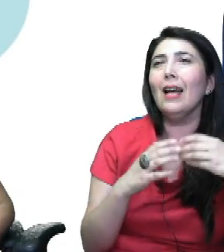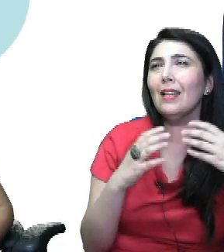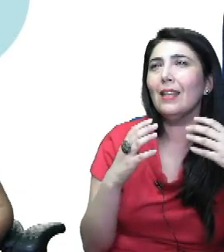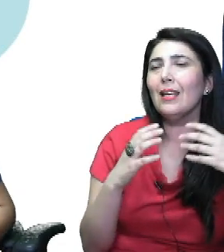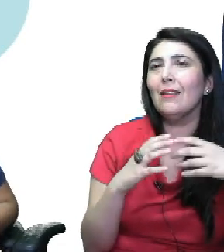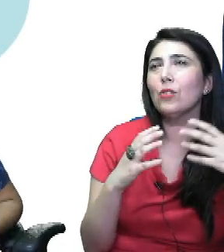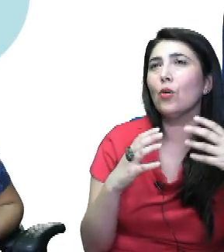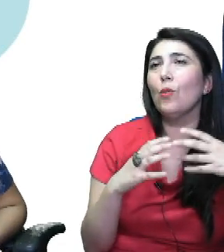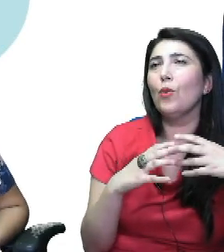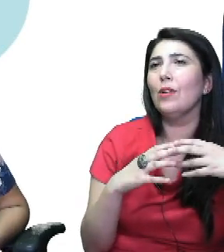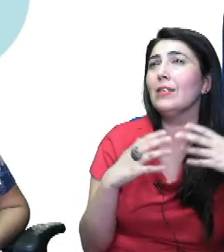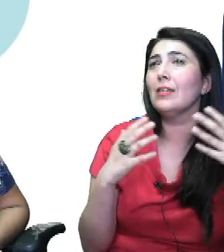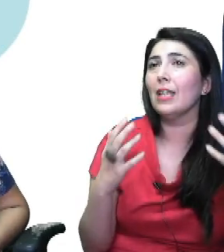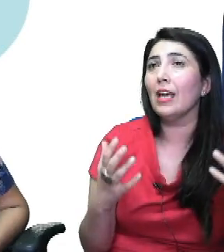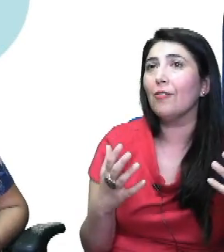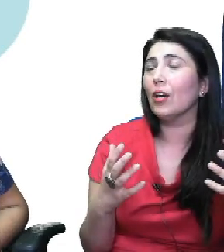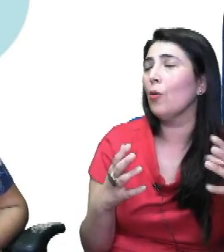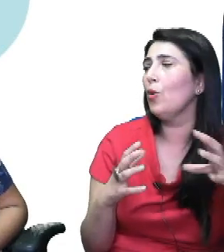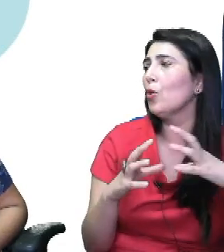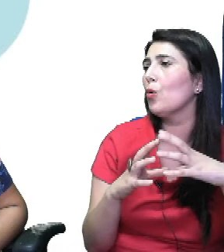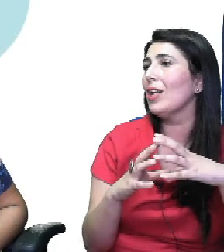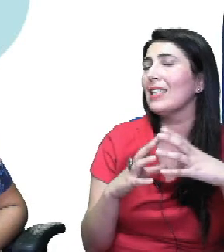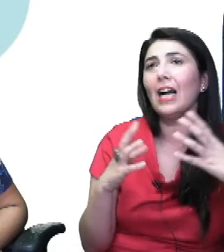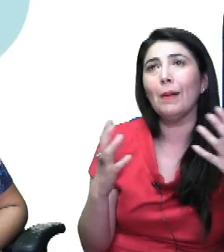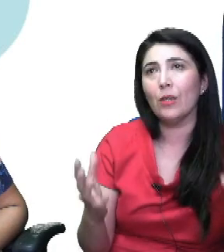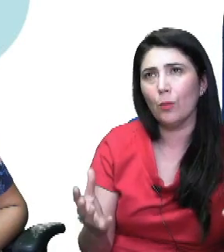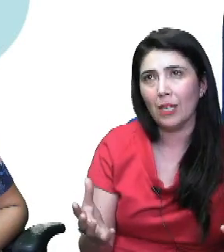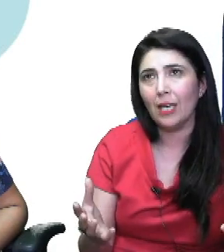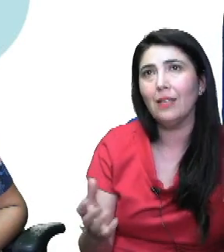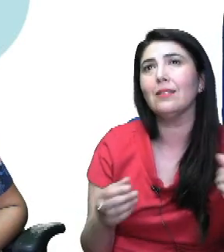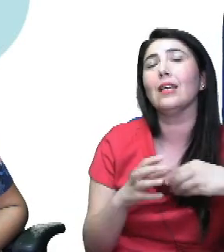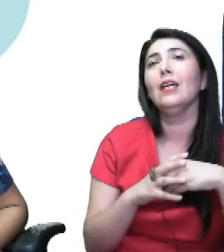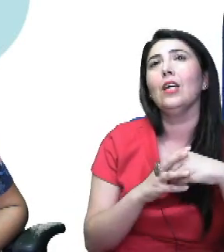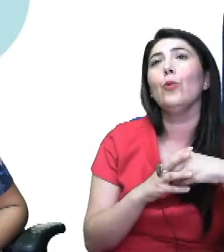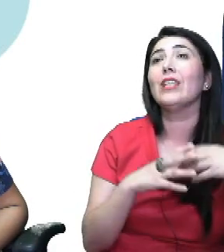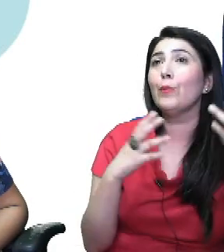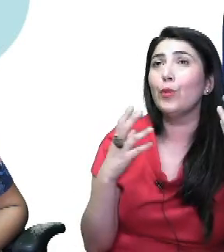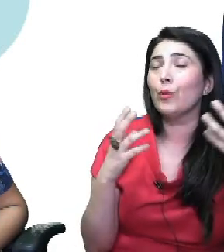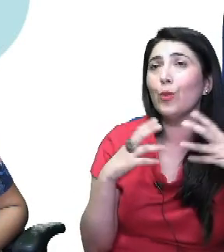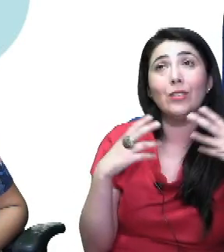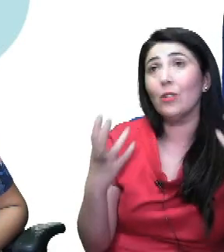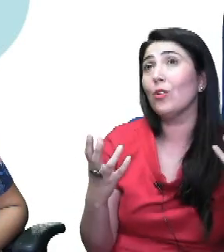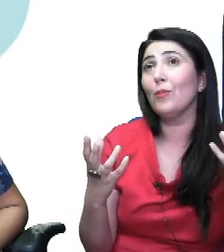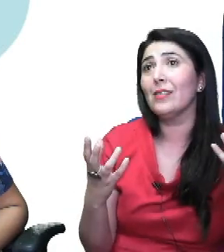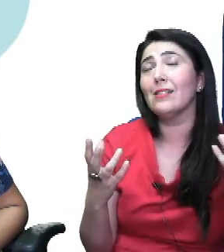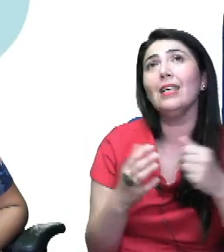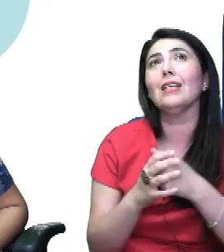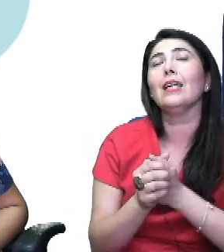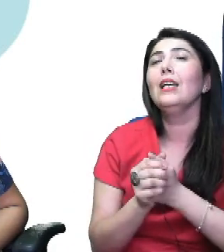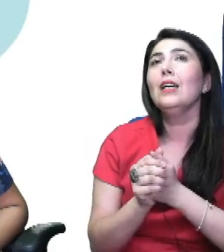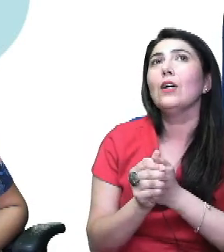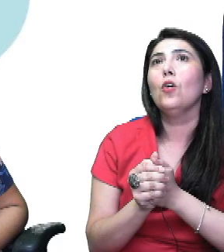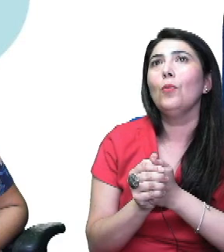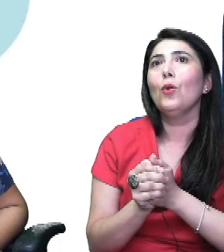de grandes eventos como el 27F, como lo que ocurrió en Atacama en el año 2015, como el terremoto, como los incendios del